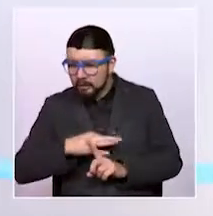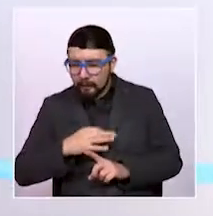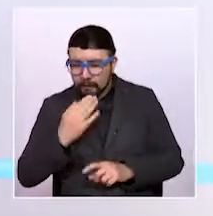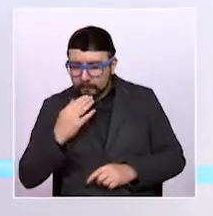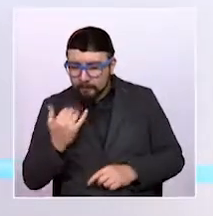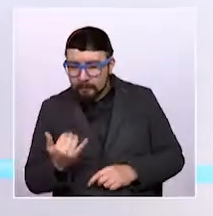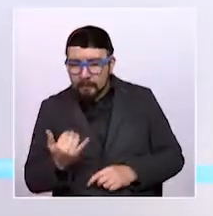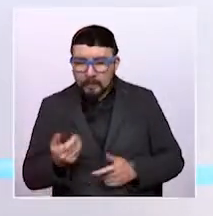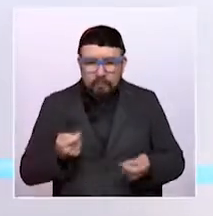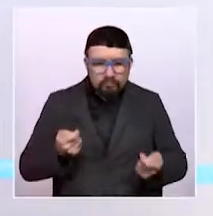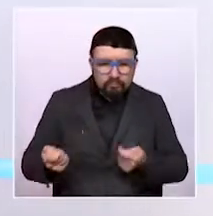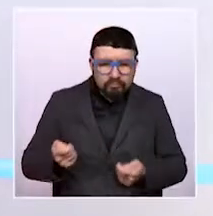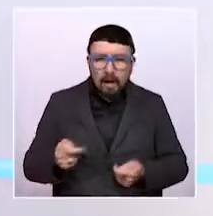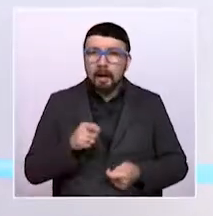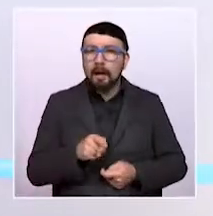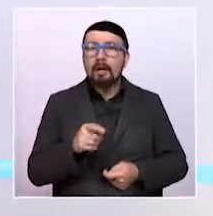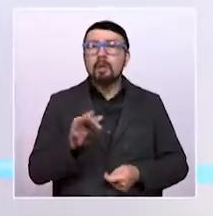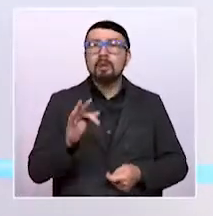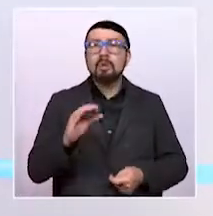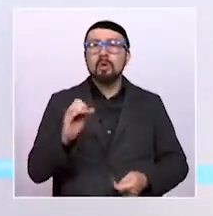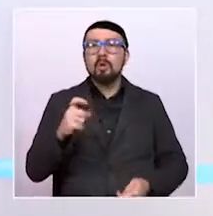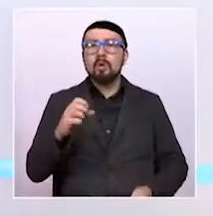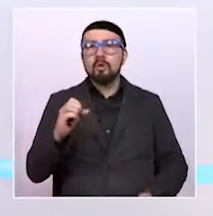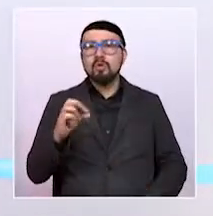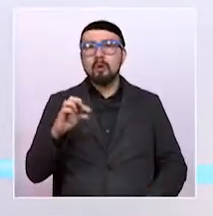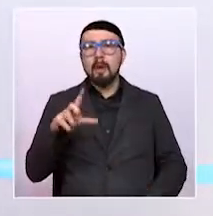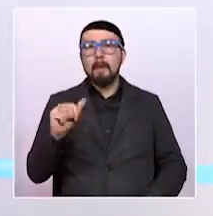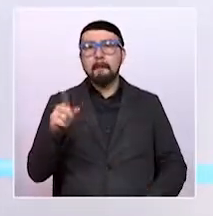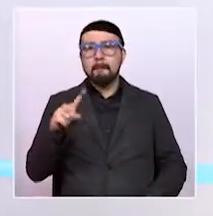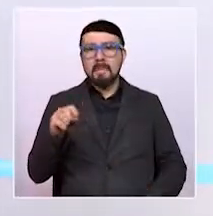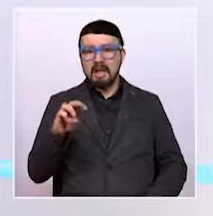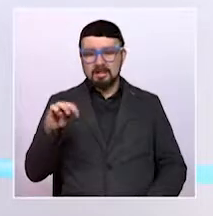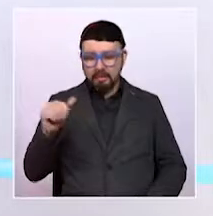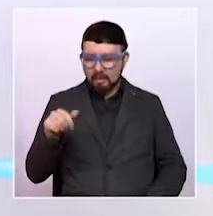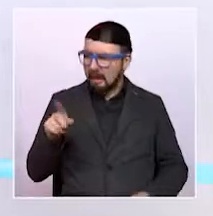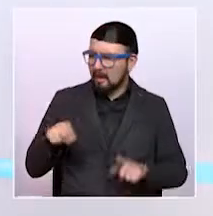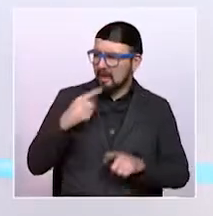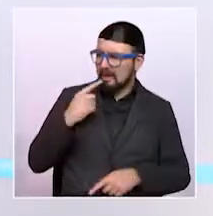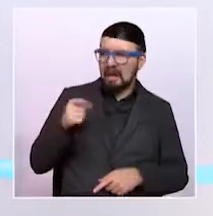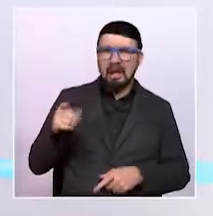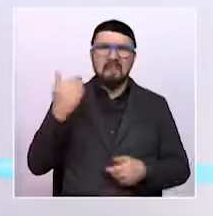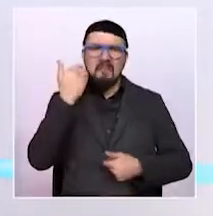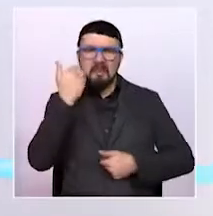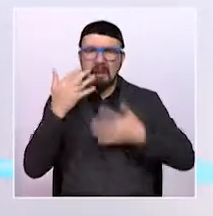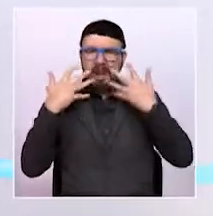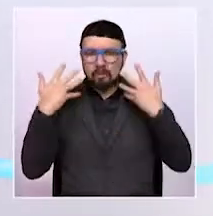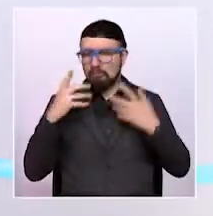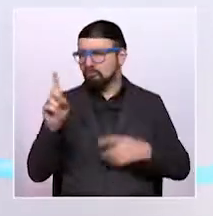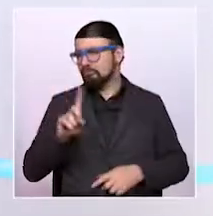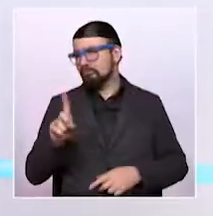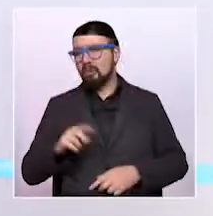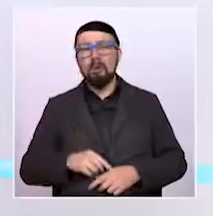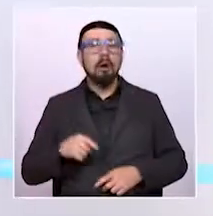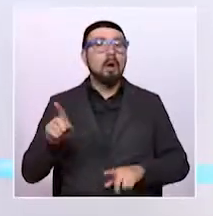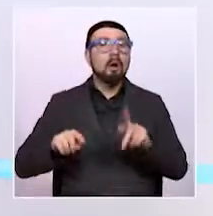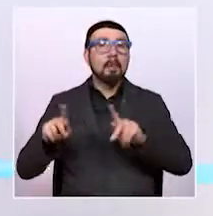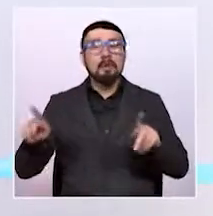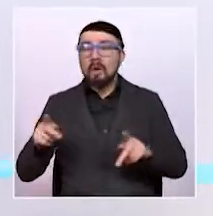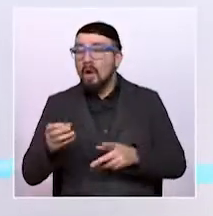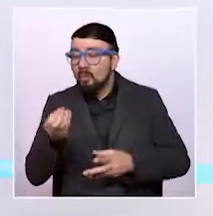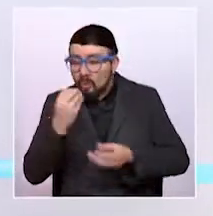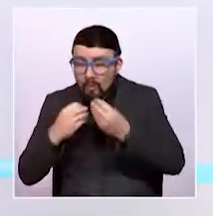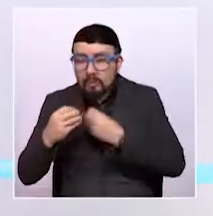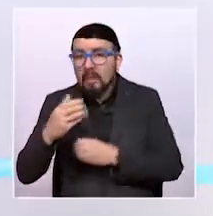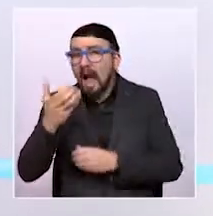en el primero es el toxoplasma la enfermedad que la gente mal llama la enfermedad el gato pero no es enfermedad por gato sino porque la gente va y come frutas y